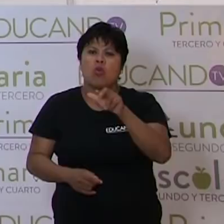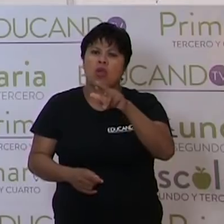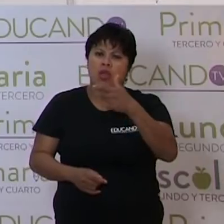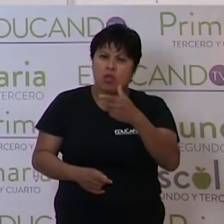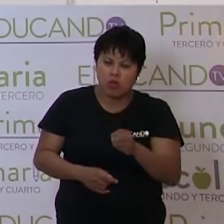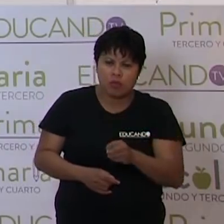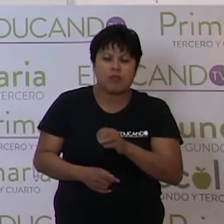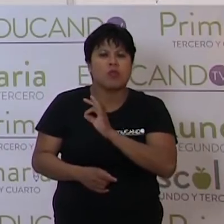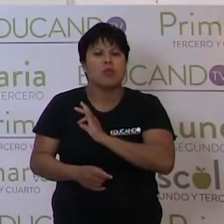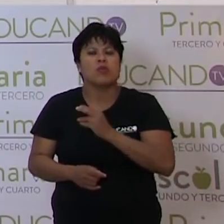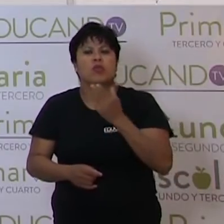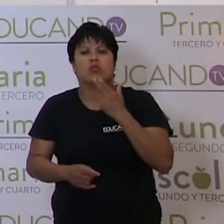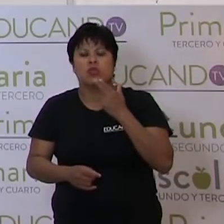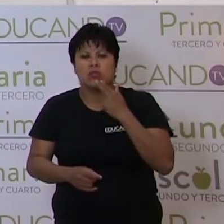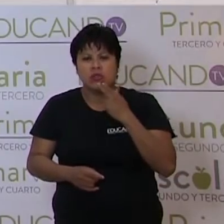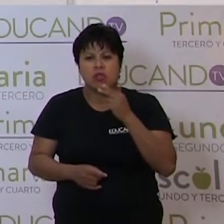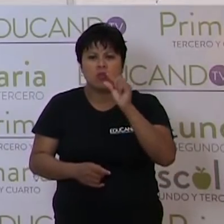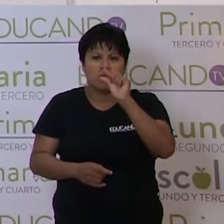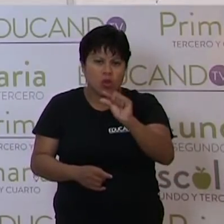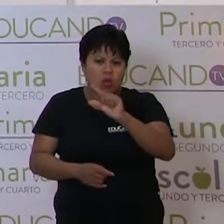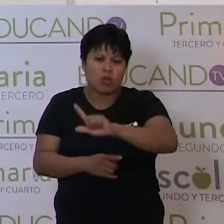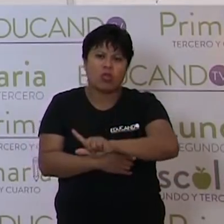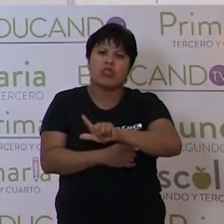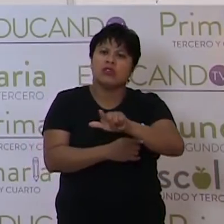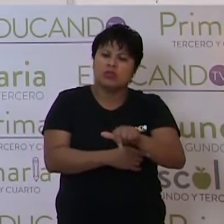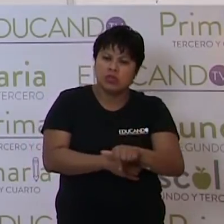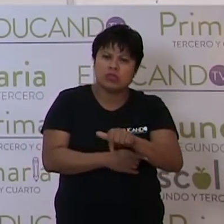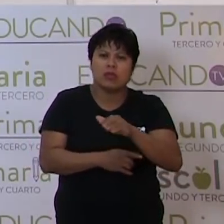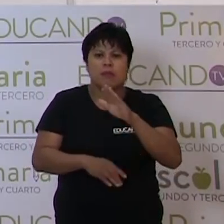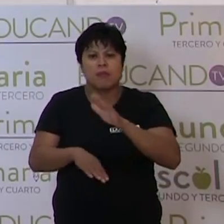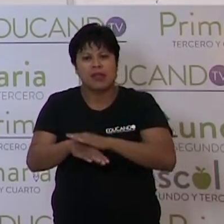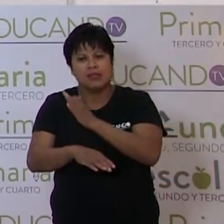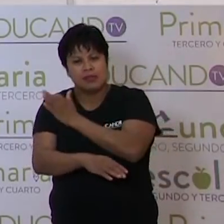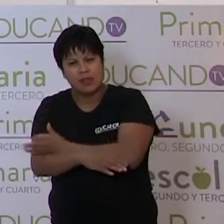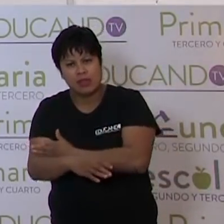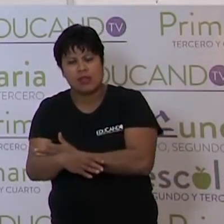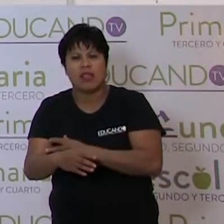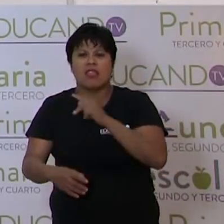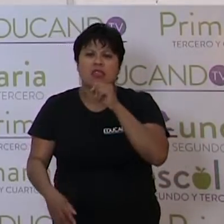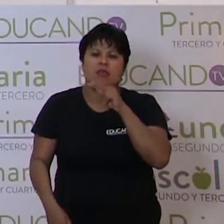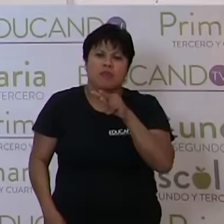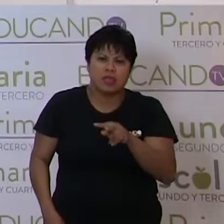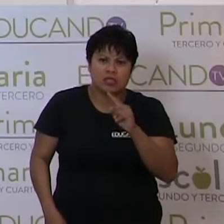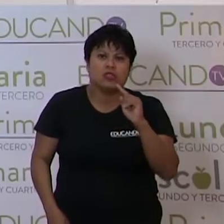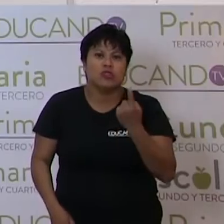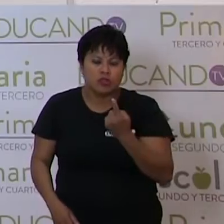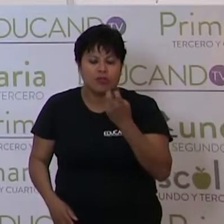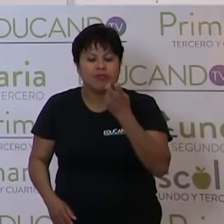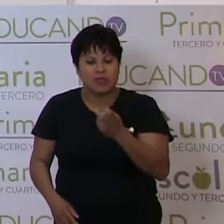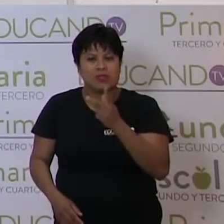luego, podemos utilizar poco después, más tarde. También son